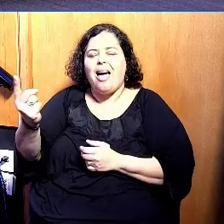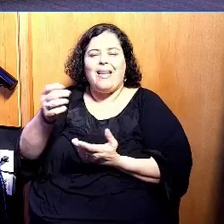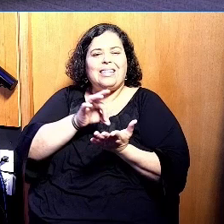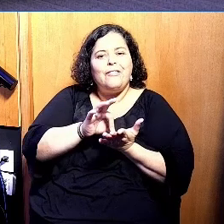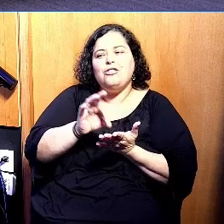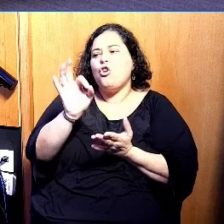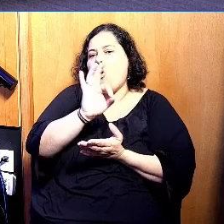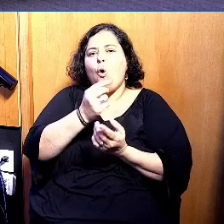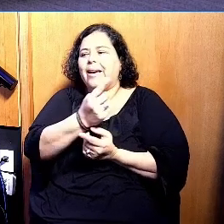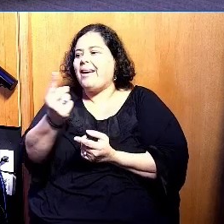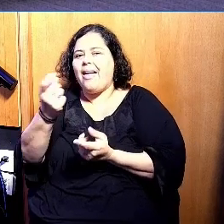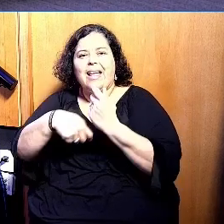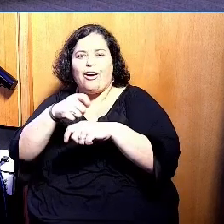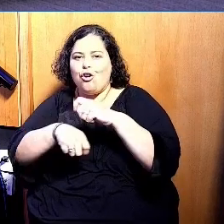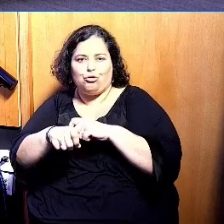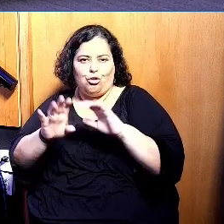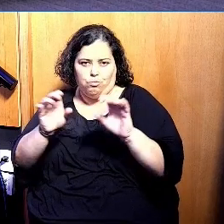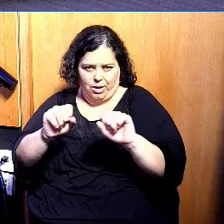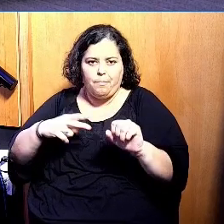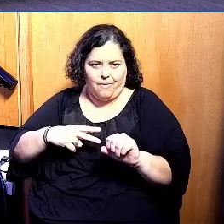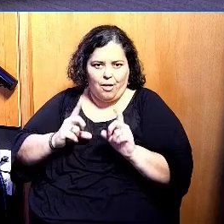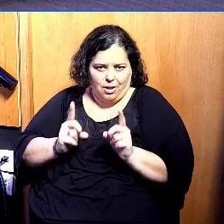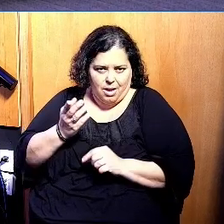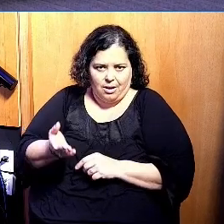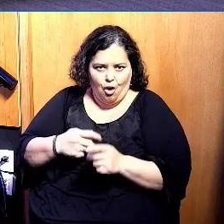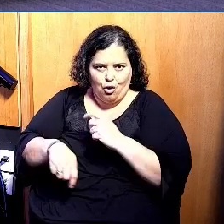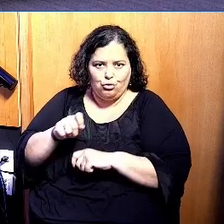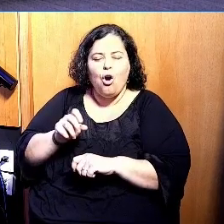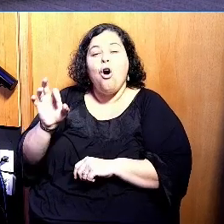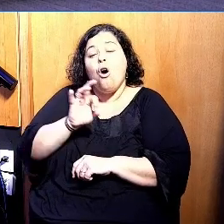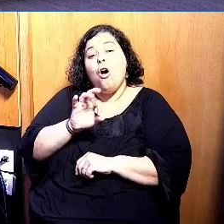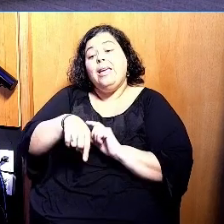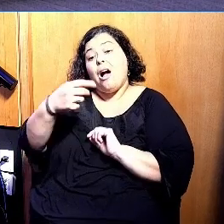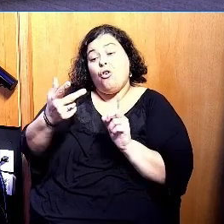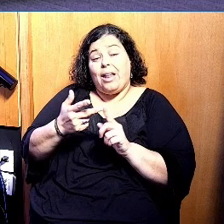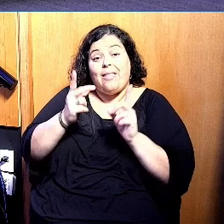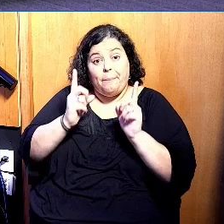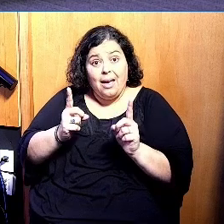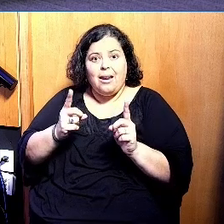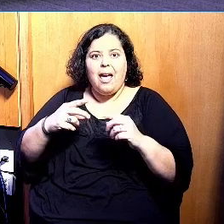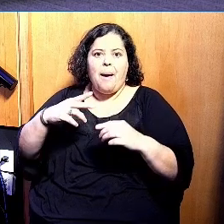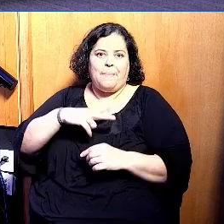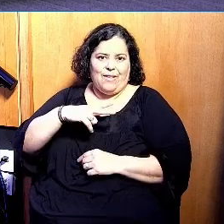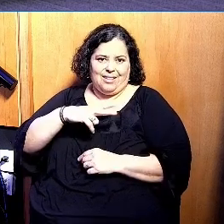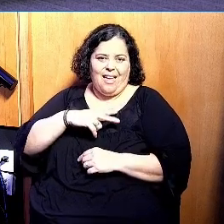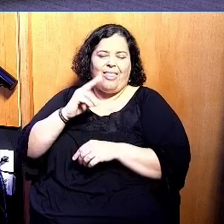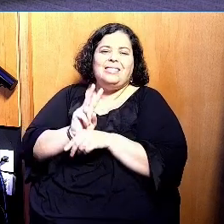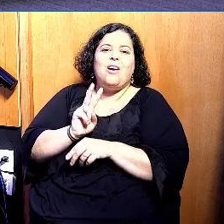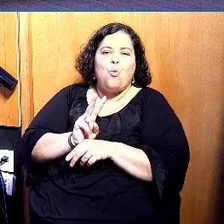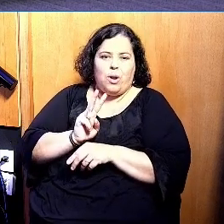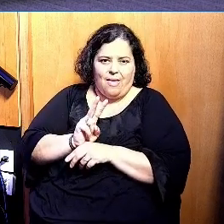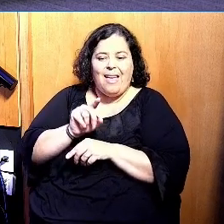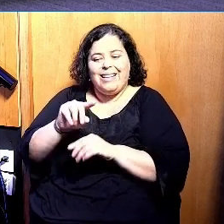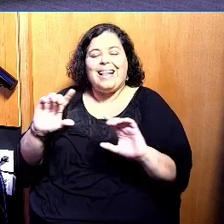si lo trasladamos a algo privado. Y por otro lado tenemos la pata más de privacidad y de seguridad, que allí tenemos, como les comentaba, el comité